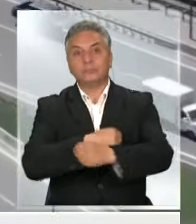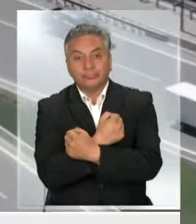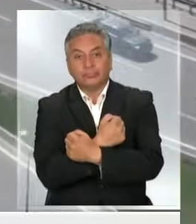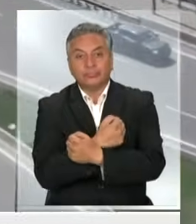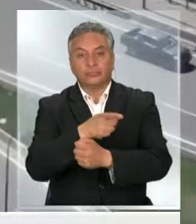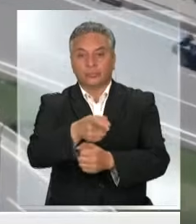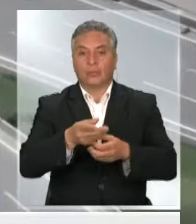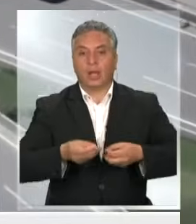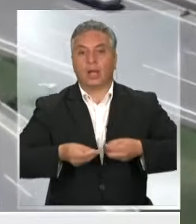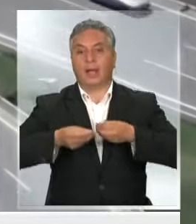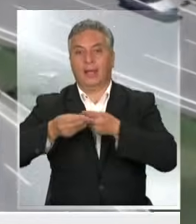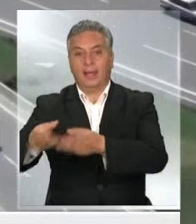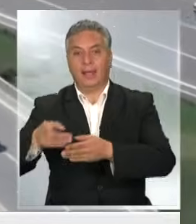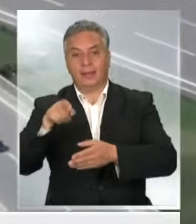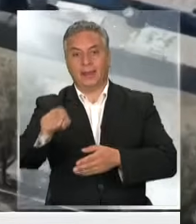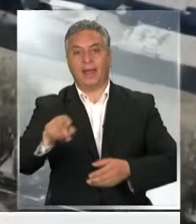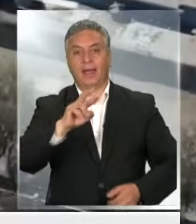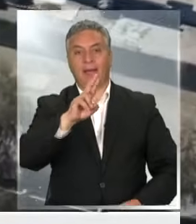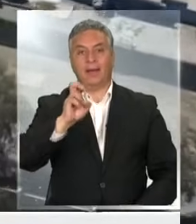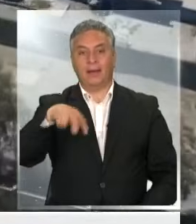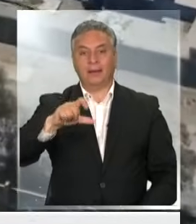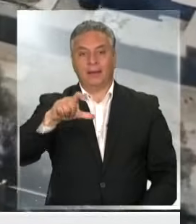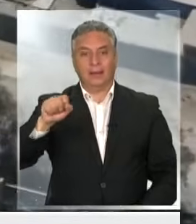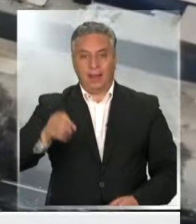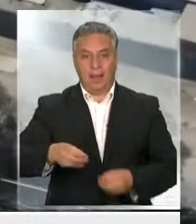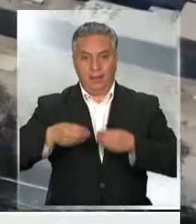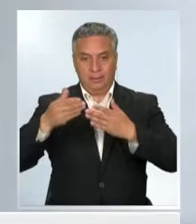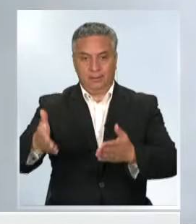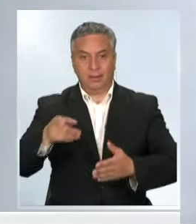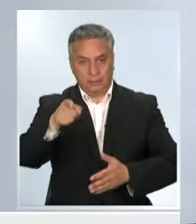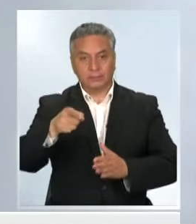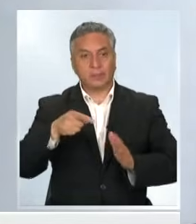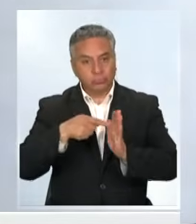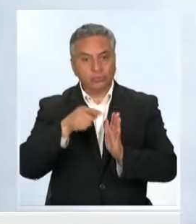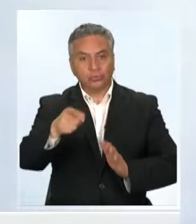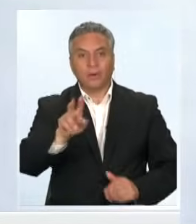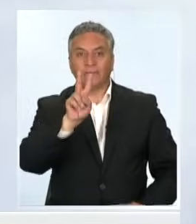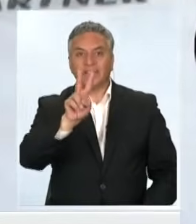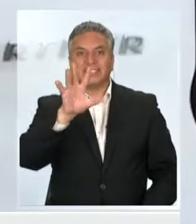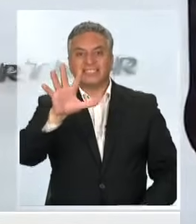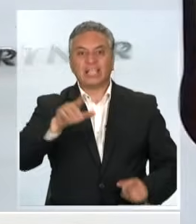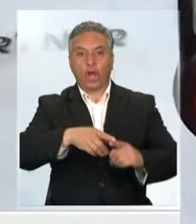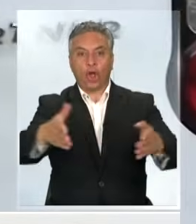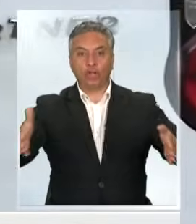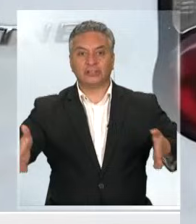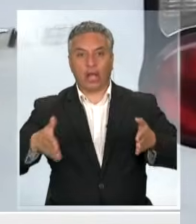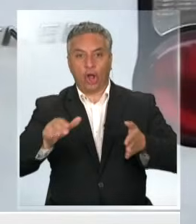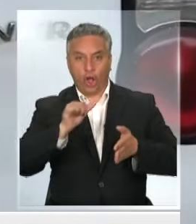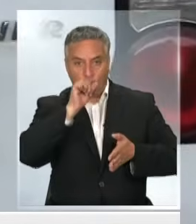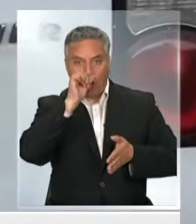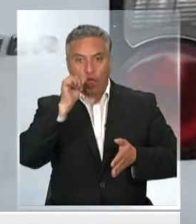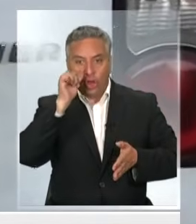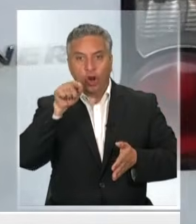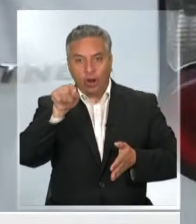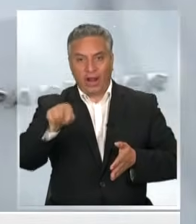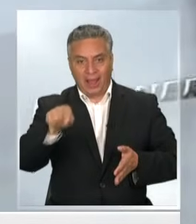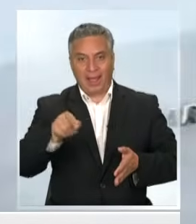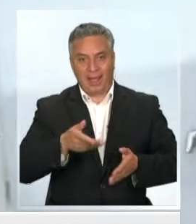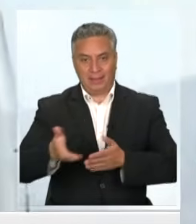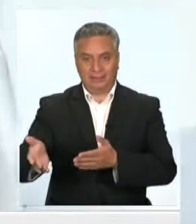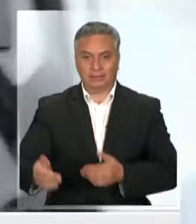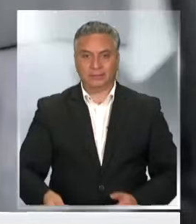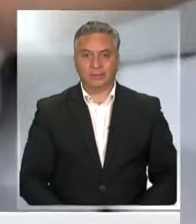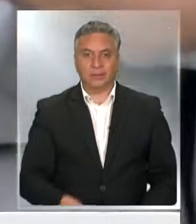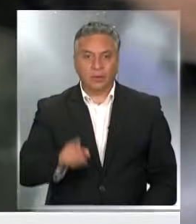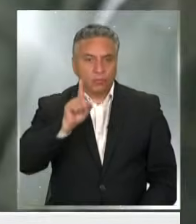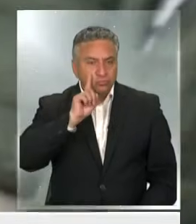la entrega en Renca. En ese punto, 25 sacos con droga quedaron en manos del clan.